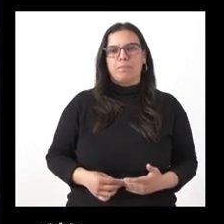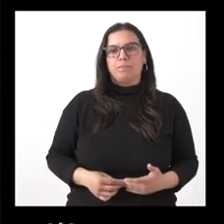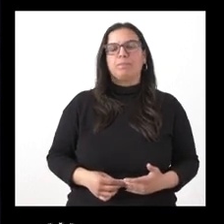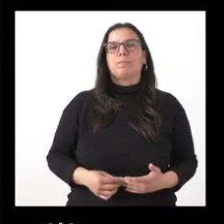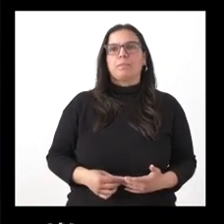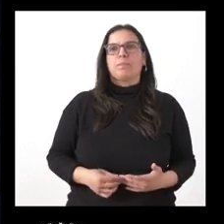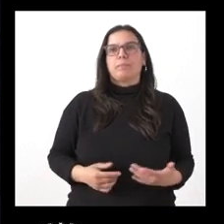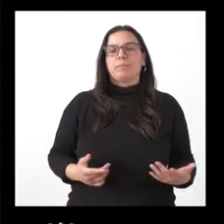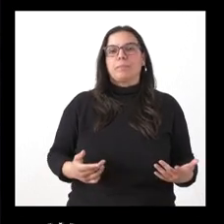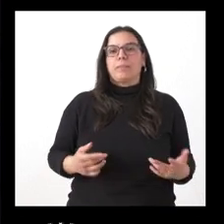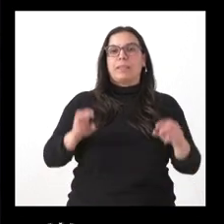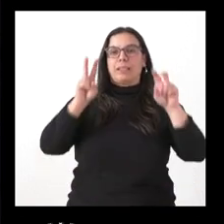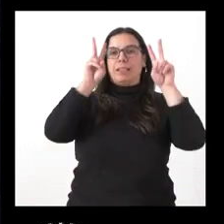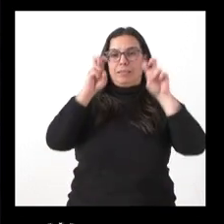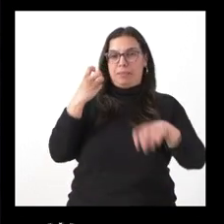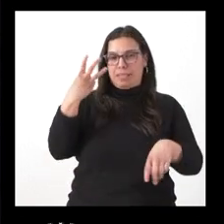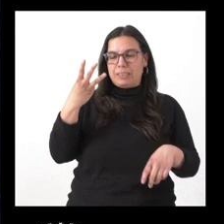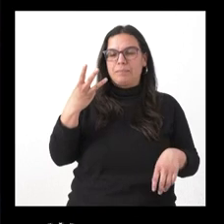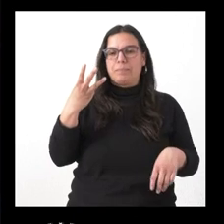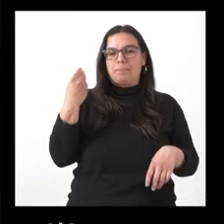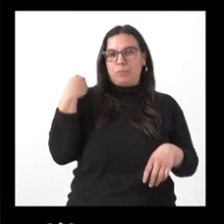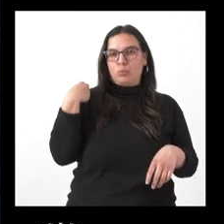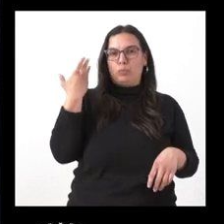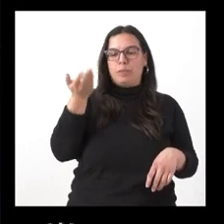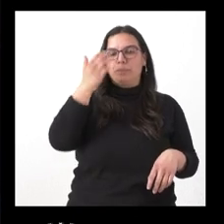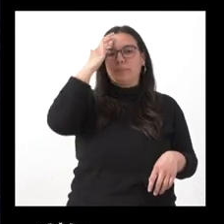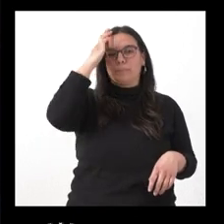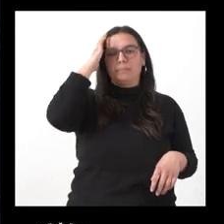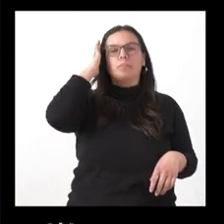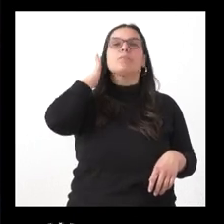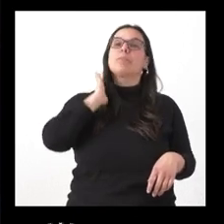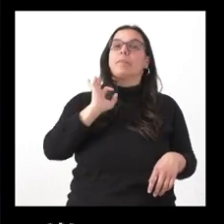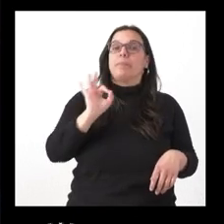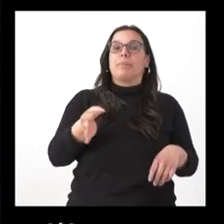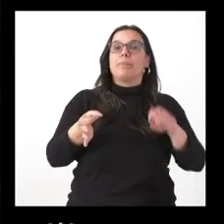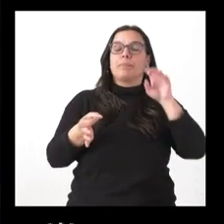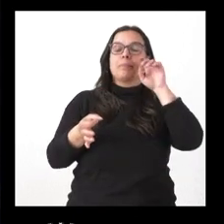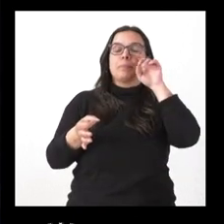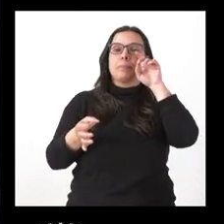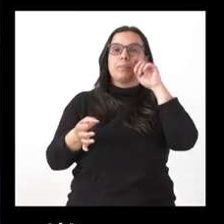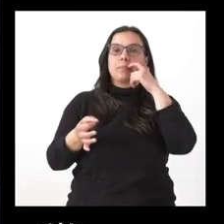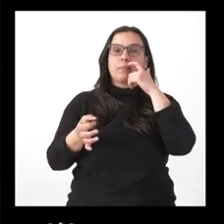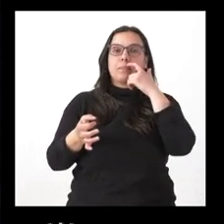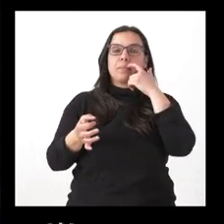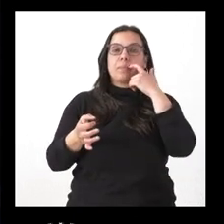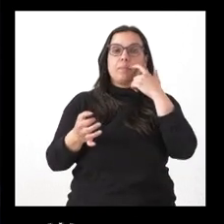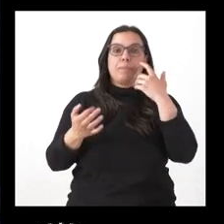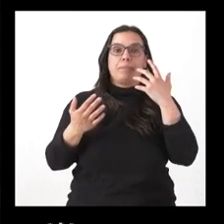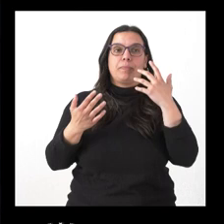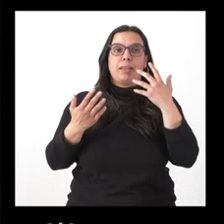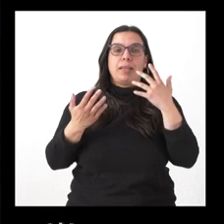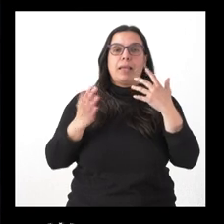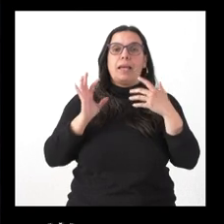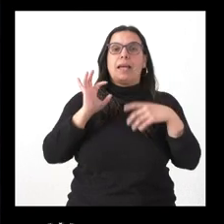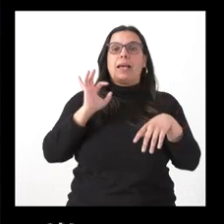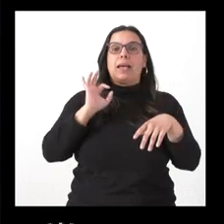Sí sí pues los tres aspectos que usted me enseñará efectivamente aunque son las dos entidades